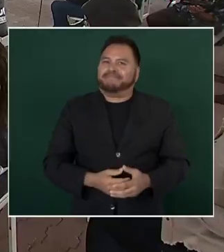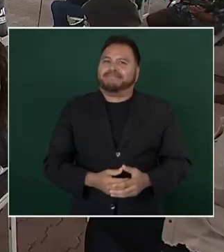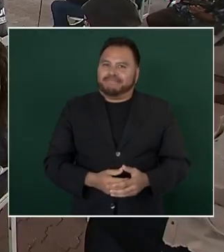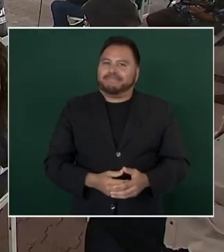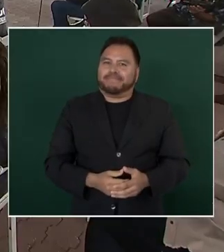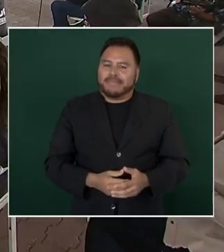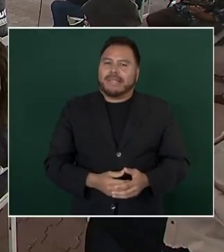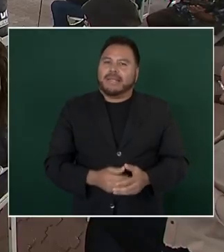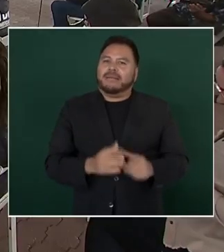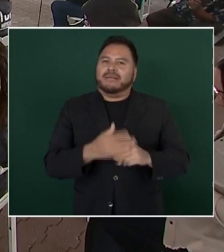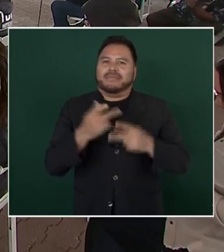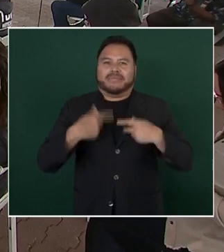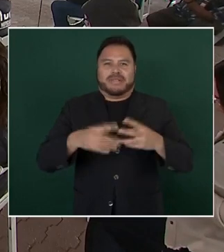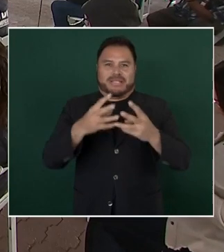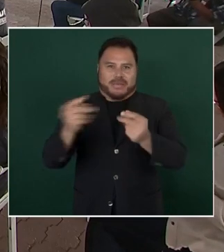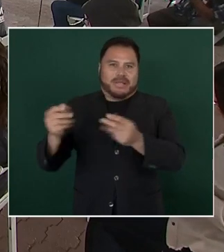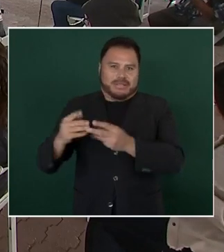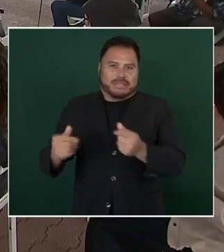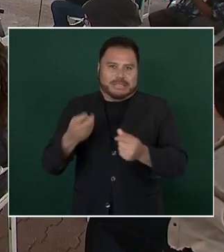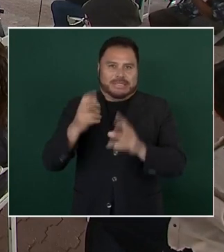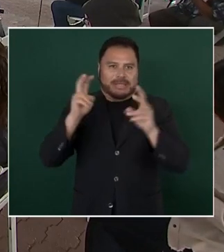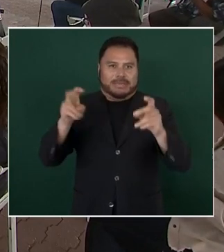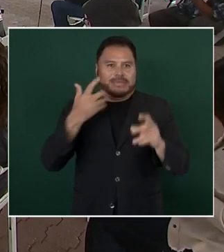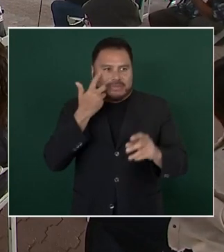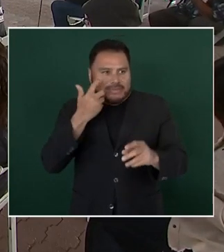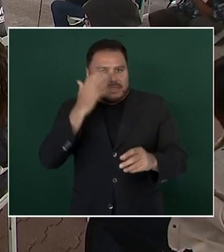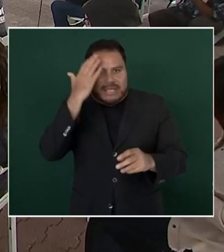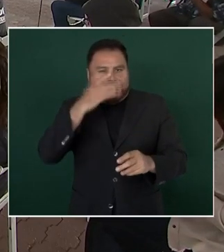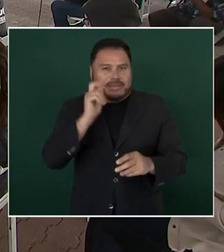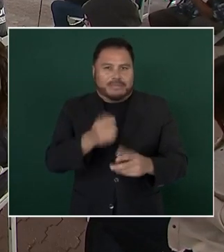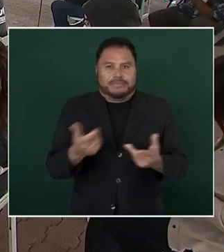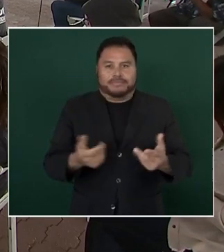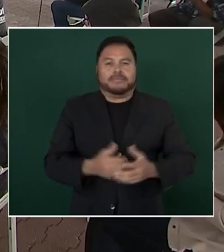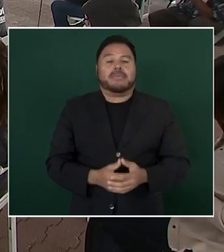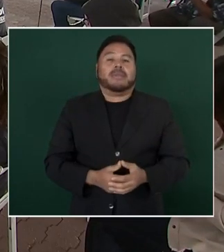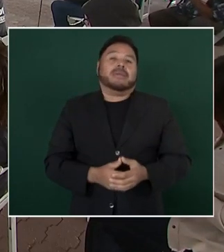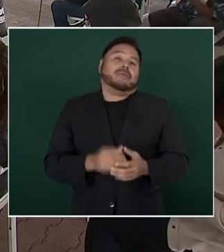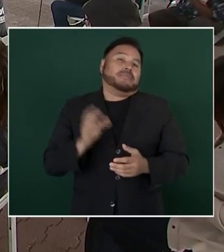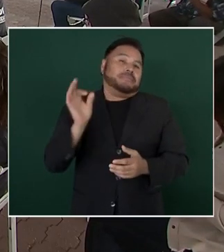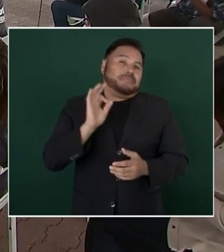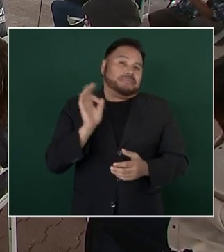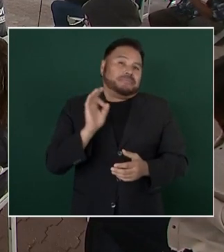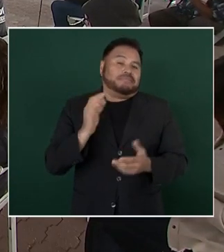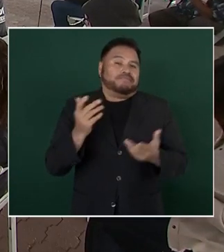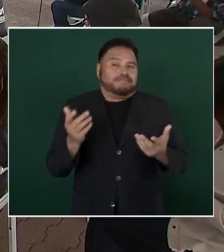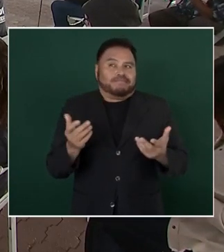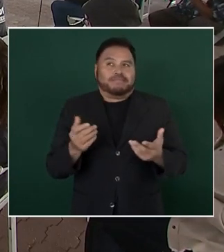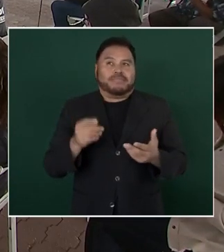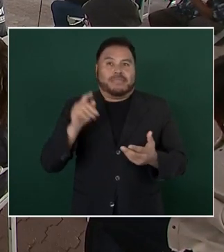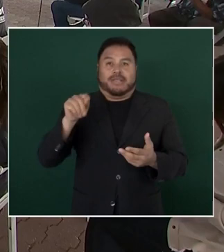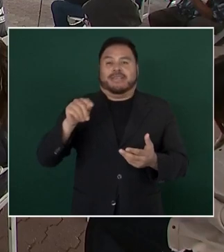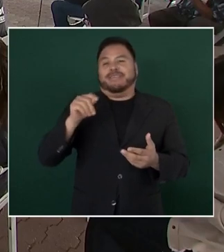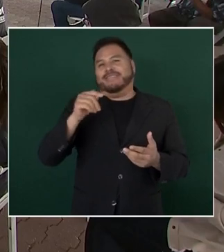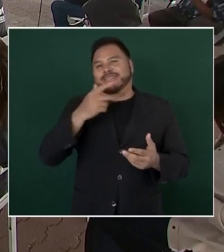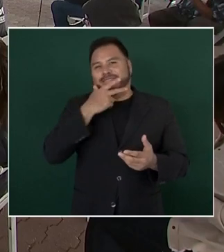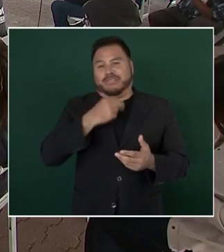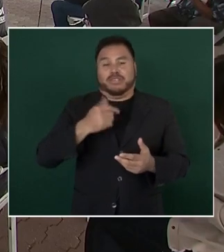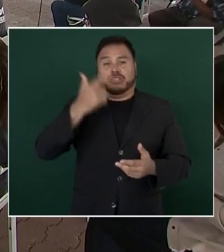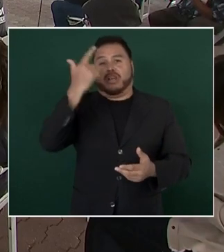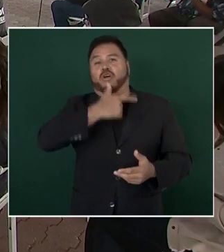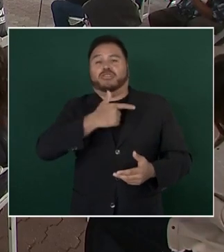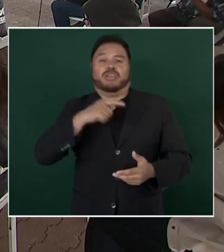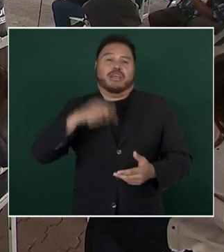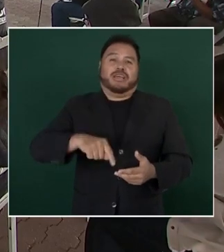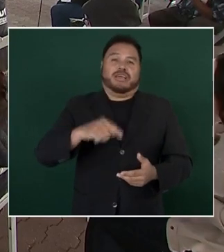de los desaparecidos. A lo mejor ya lo tiene esta noche en